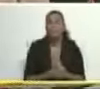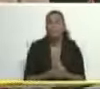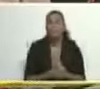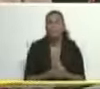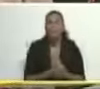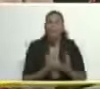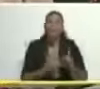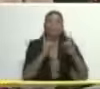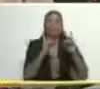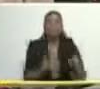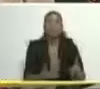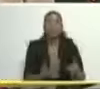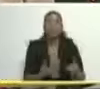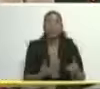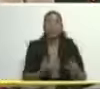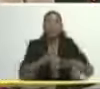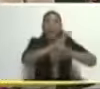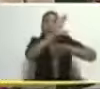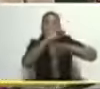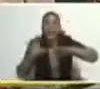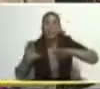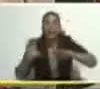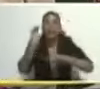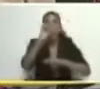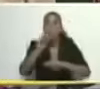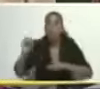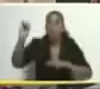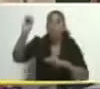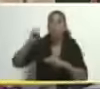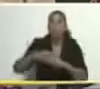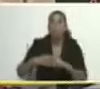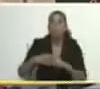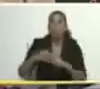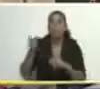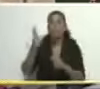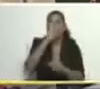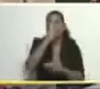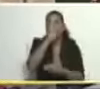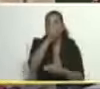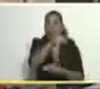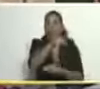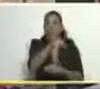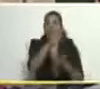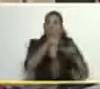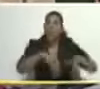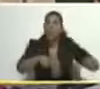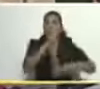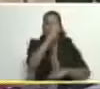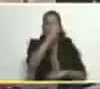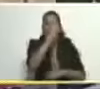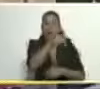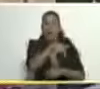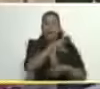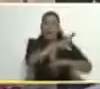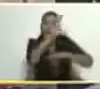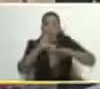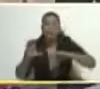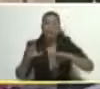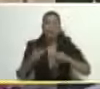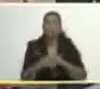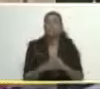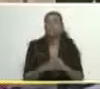la decisión del Caribe Oriental del Banco del Caribe